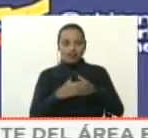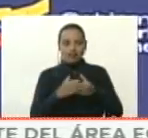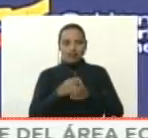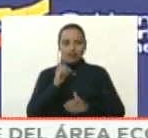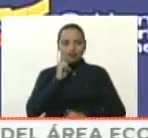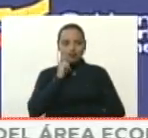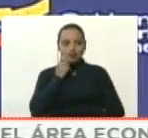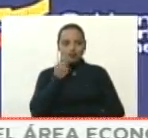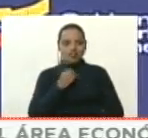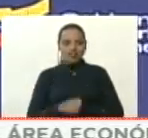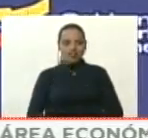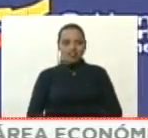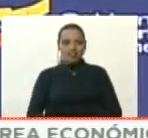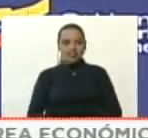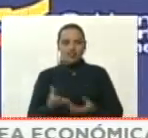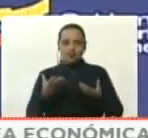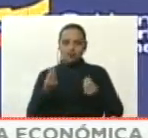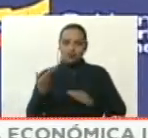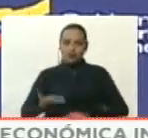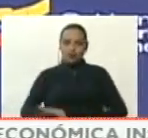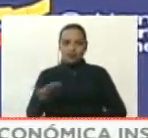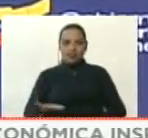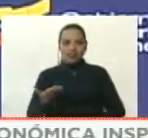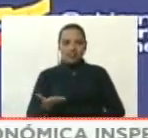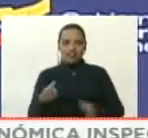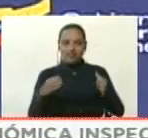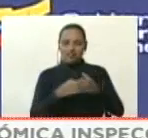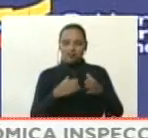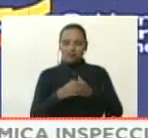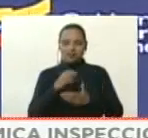aquí, muy importante delegación de Rusia,